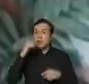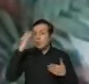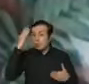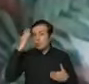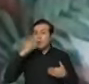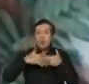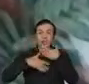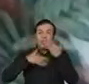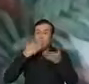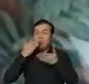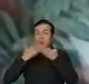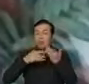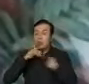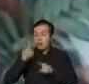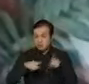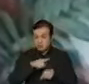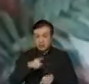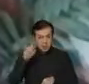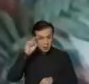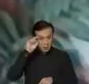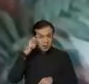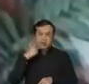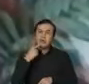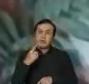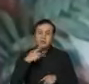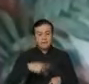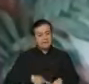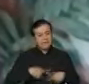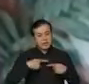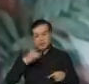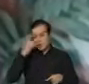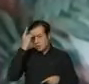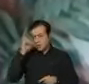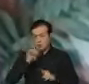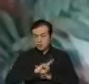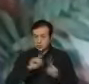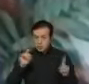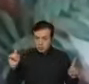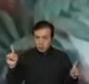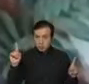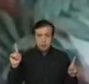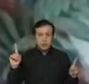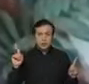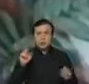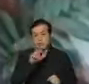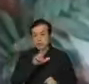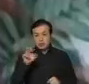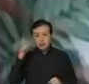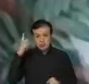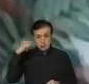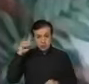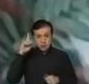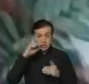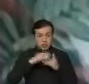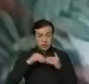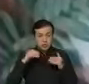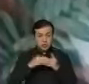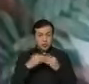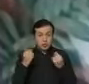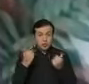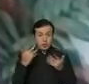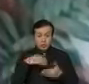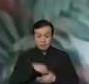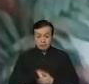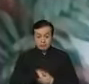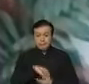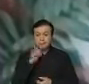tradicionales históricos de este país. Recuerde usted, decían la vida antes que la deuda. Habríamos estado cerrados con 300 millones de dólares en el bolsillo, habríamos perdido